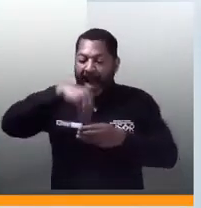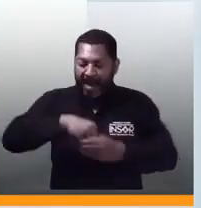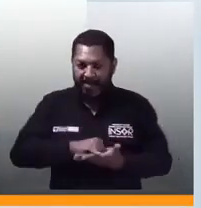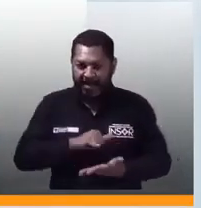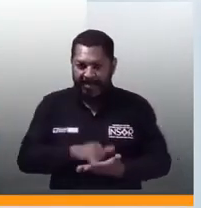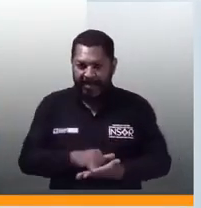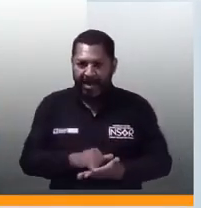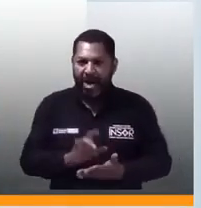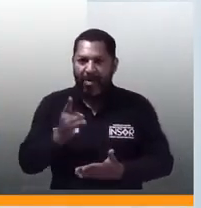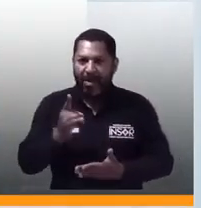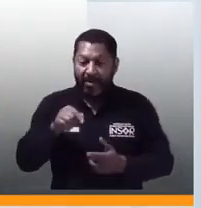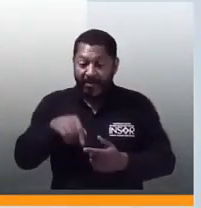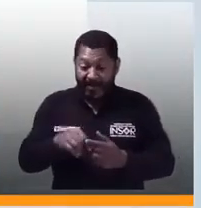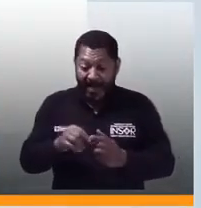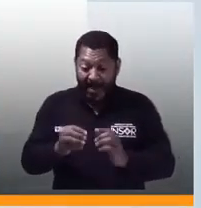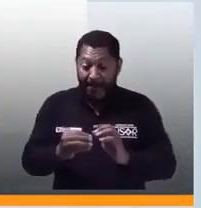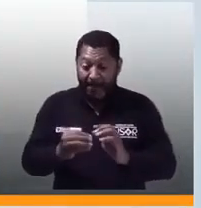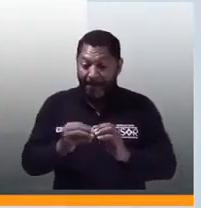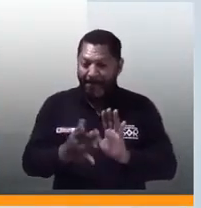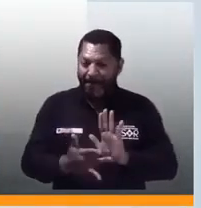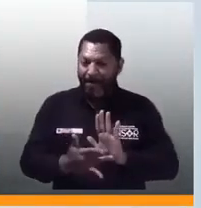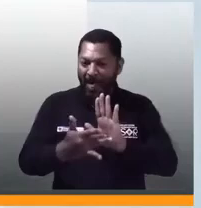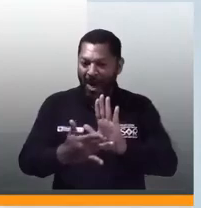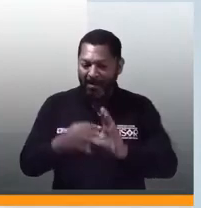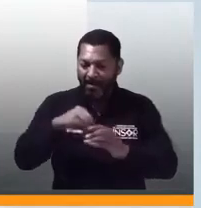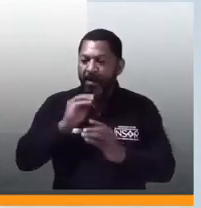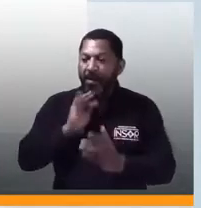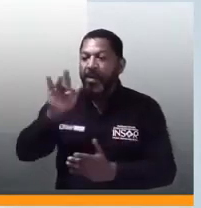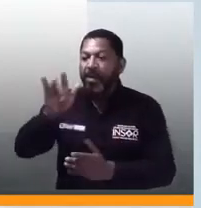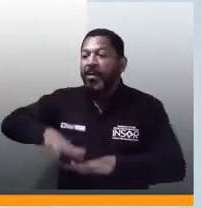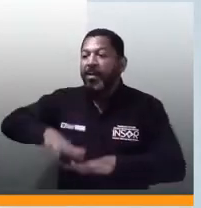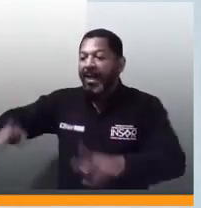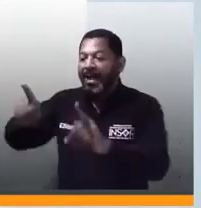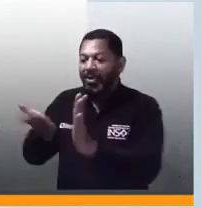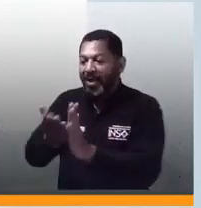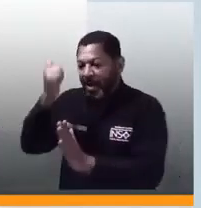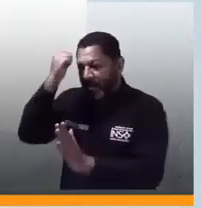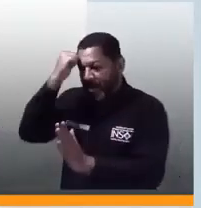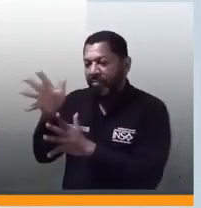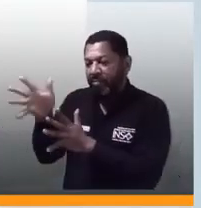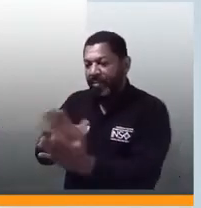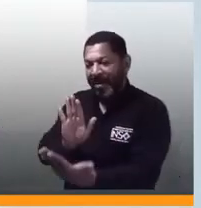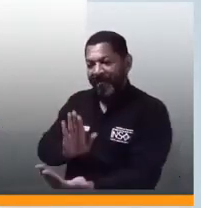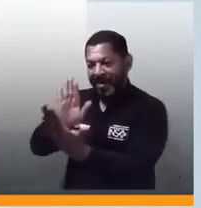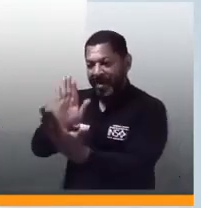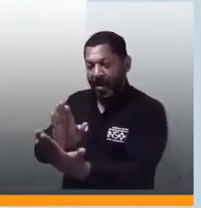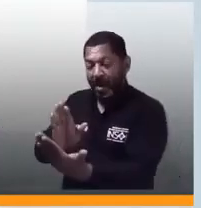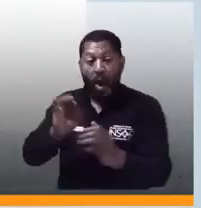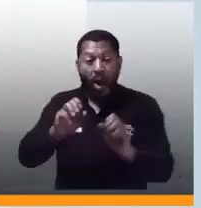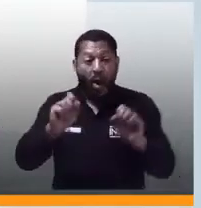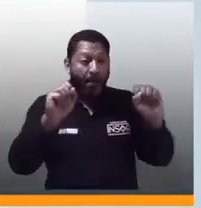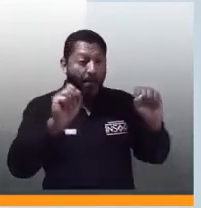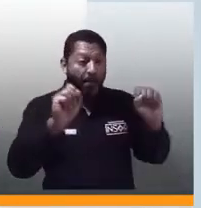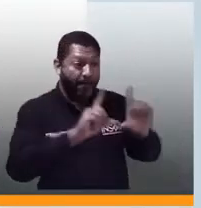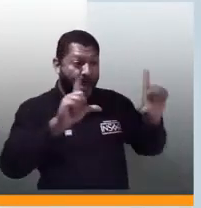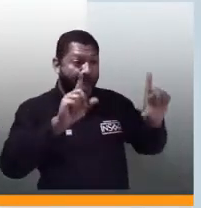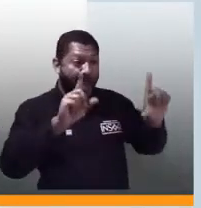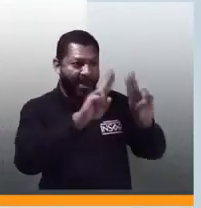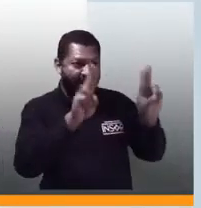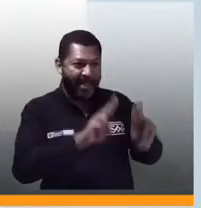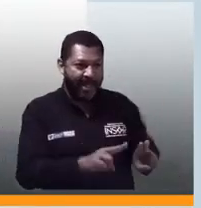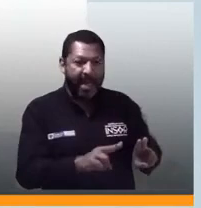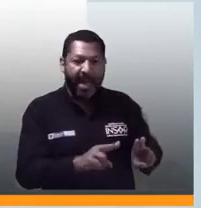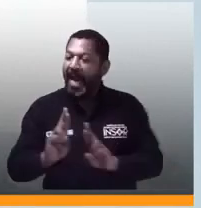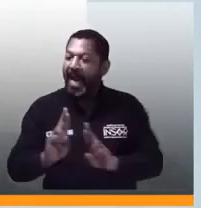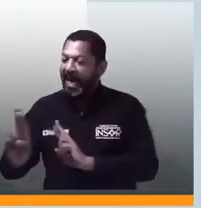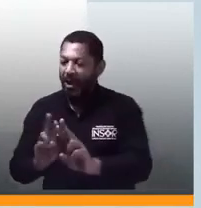que se transforma, pues no es lo mismo cuando estoy en la presencialidad con mis estudiantes a cuando estoy detrás de una pantalla, pero esas relaciones siguen